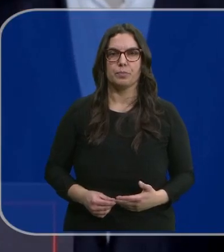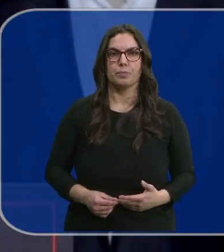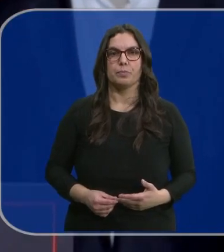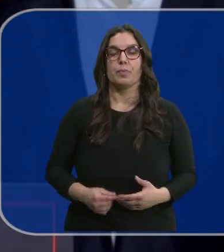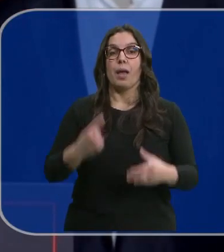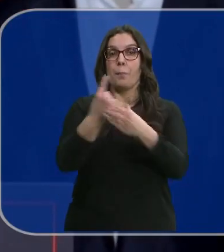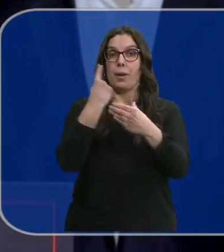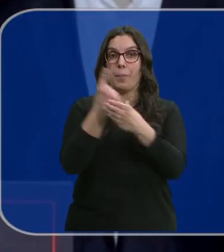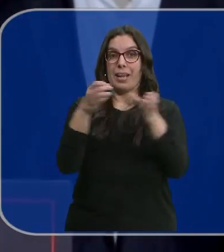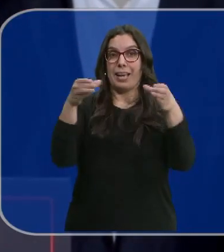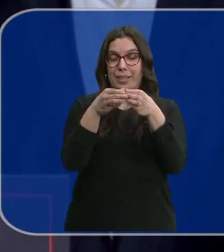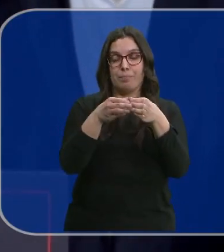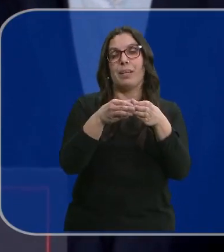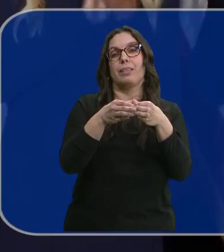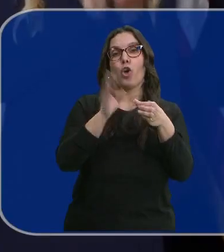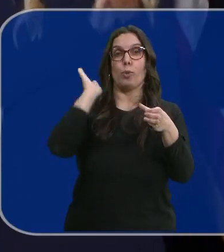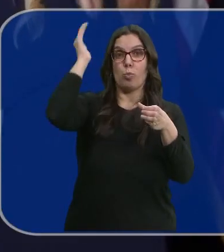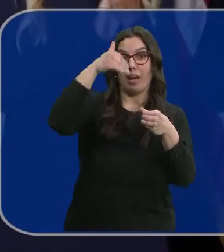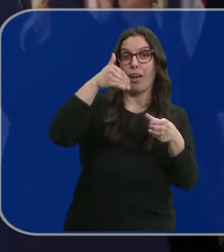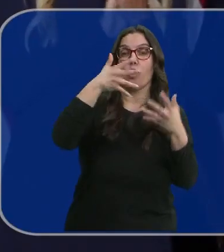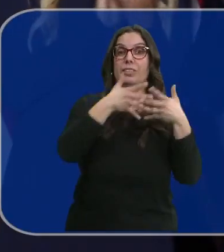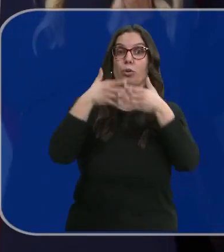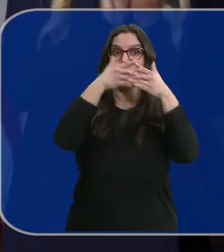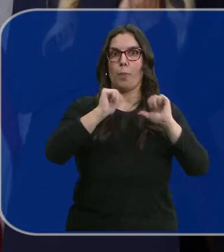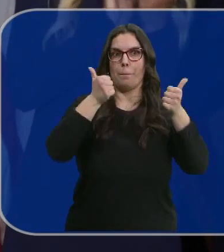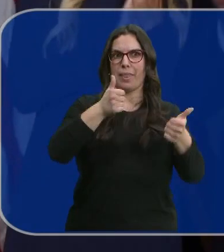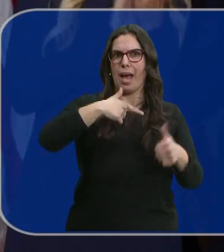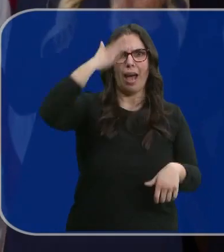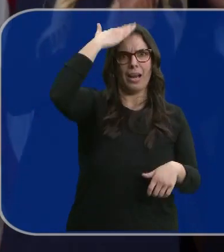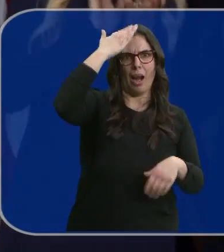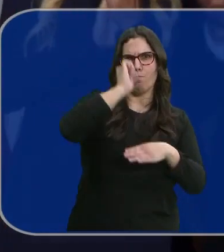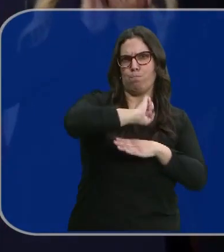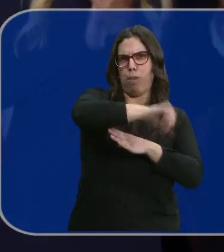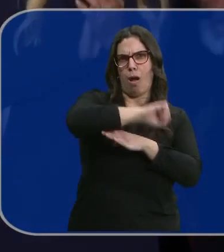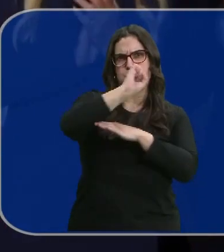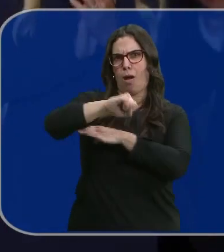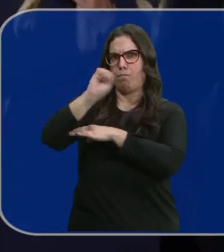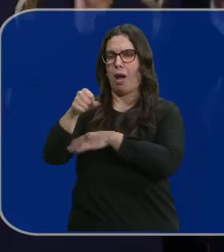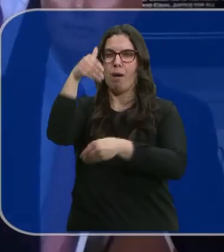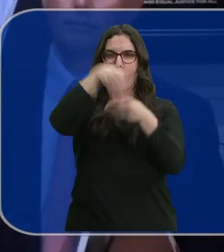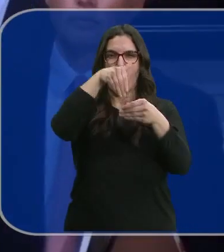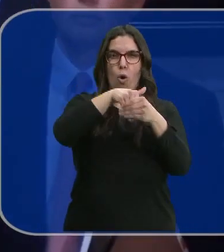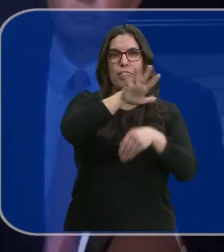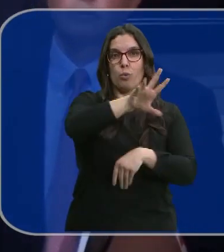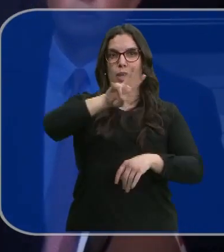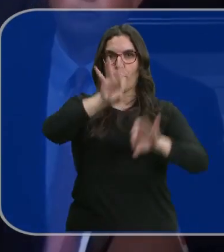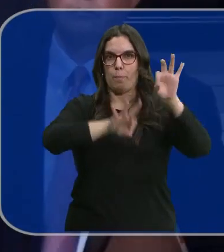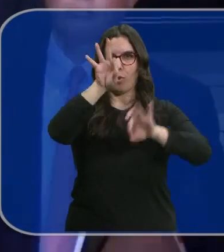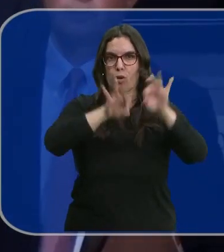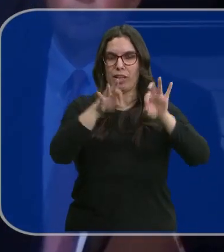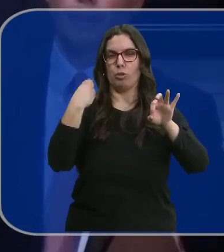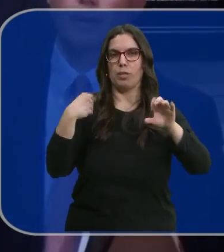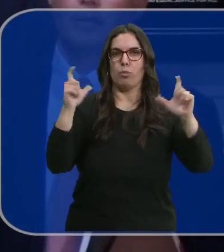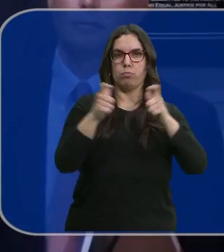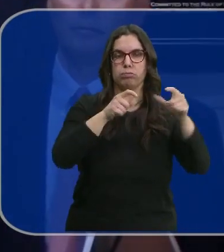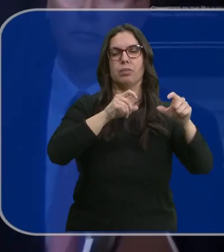Comienzan las primarias del Partido Republicano y Donald Trump comienza arrasando a sus rivales. Ha obtenido el 52% de los apoyos en los caucus